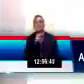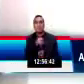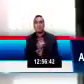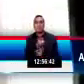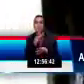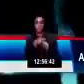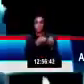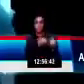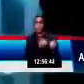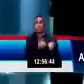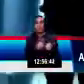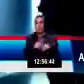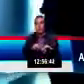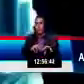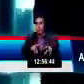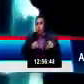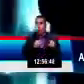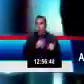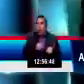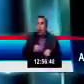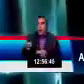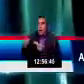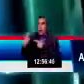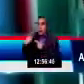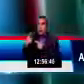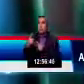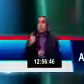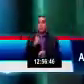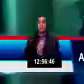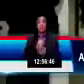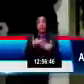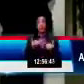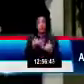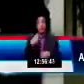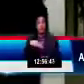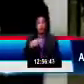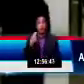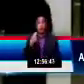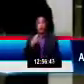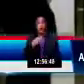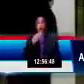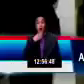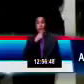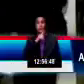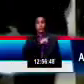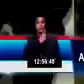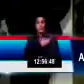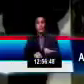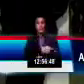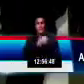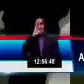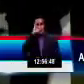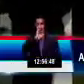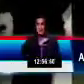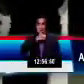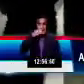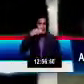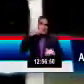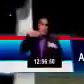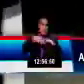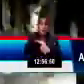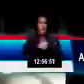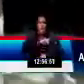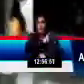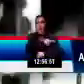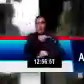delincuencia organizada. Aproximadamente a las 6 de la mañana de este miércoles 12 de agosto, un fuerte contingente policial ingresó a la casa